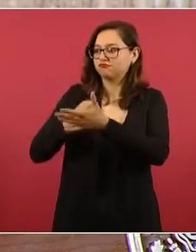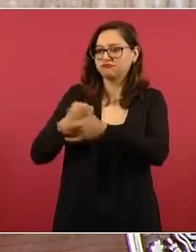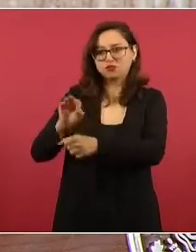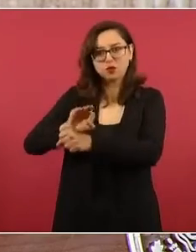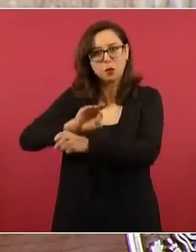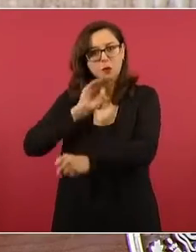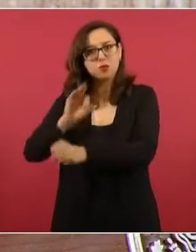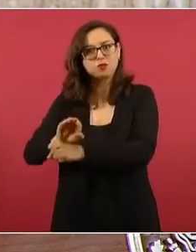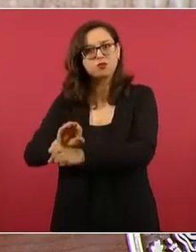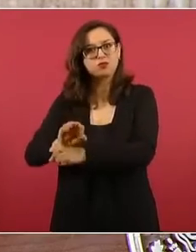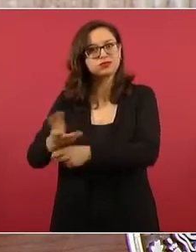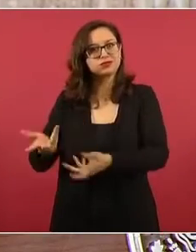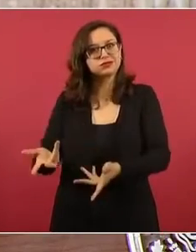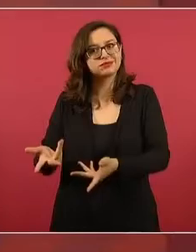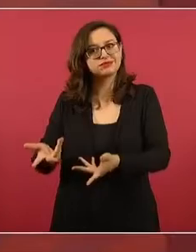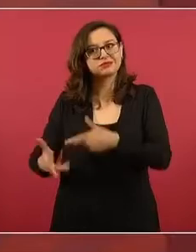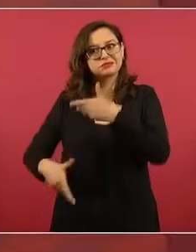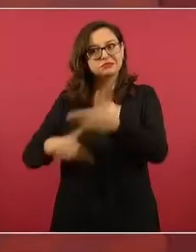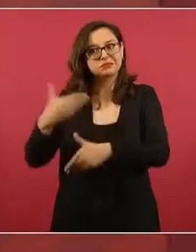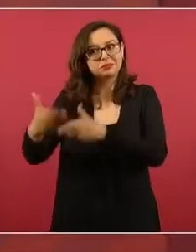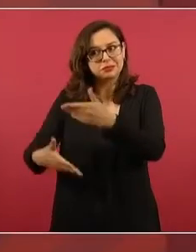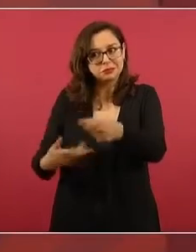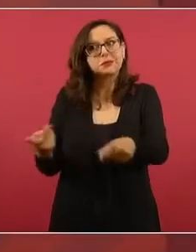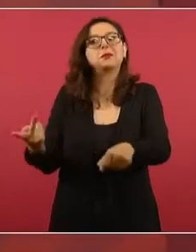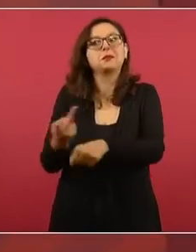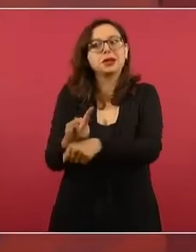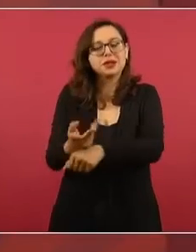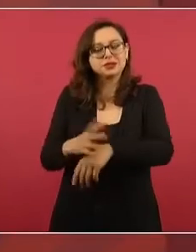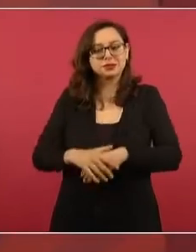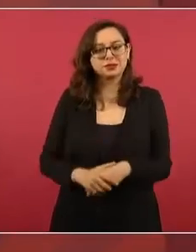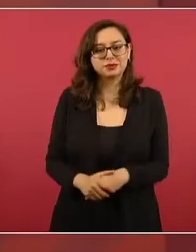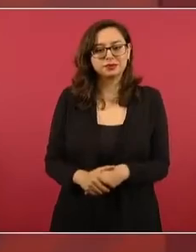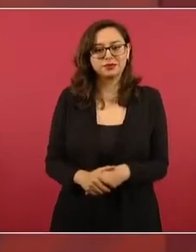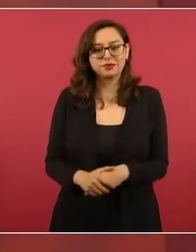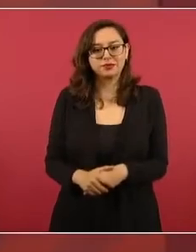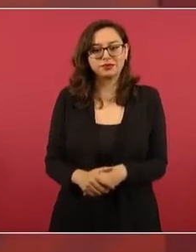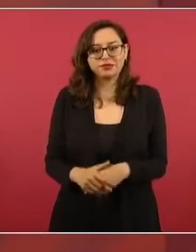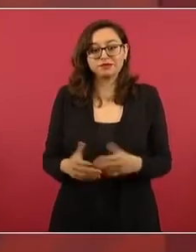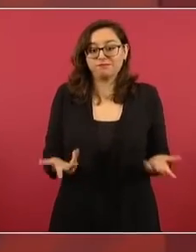se lleva a cabo la reforma o se propone la reforma